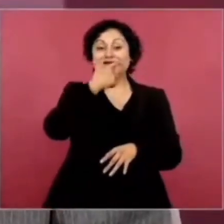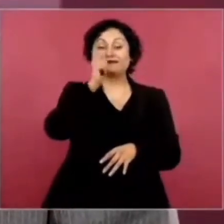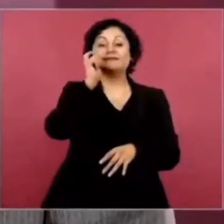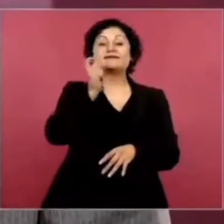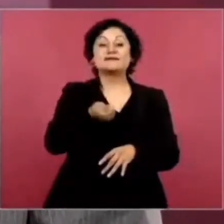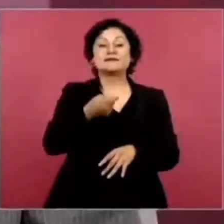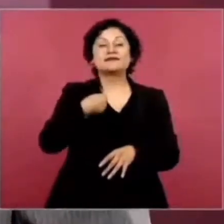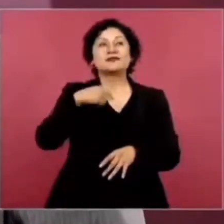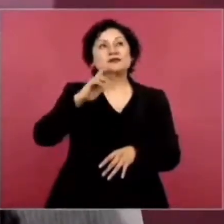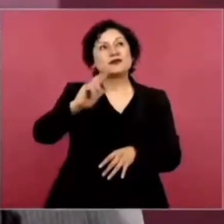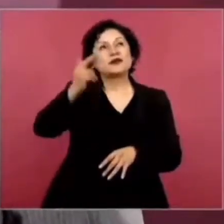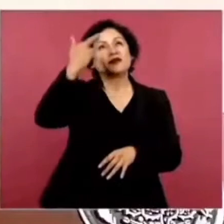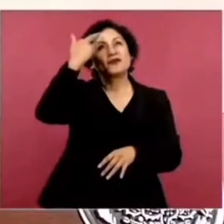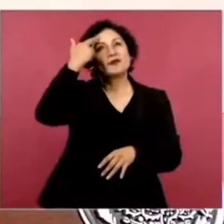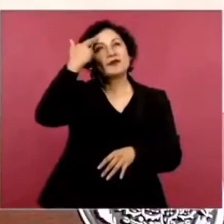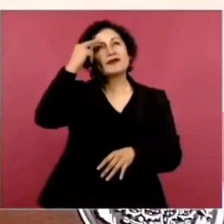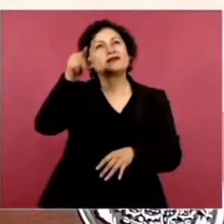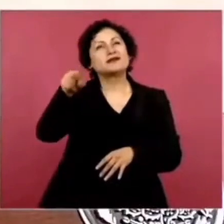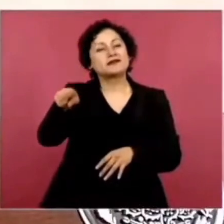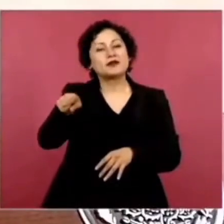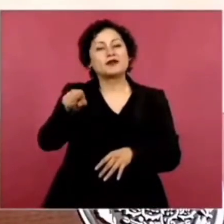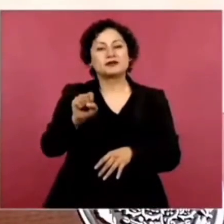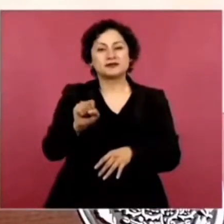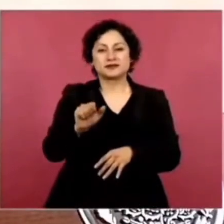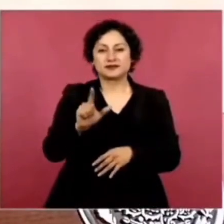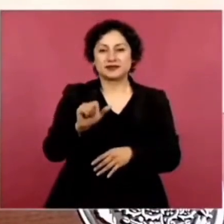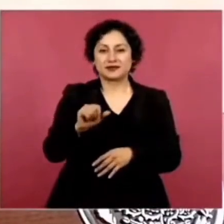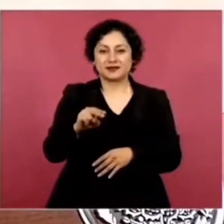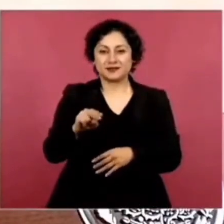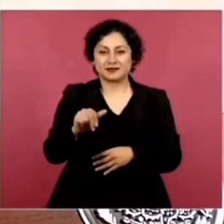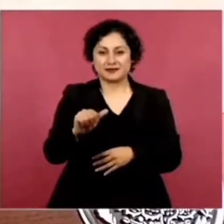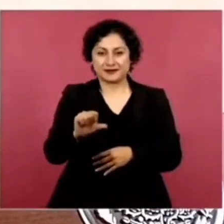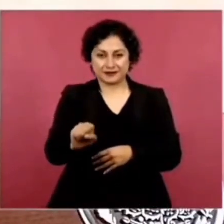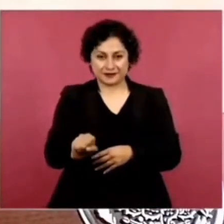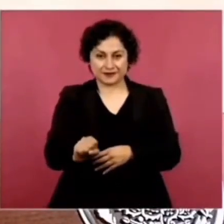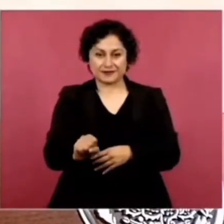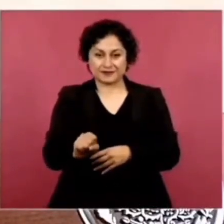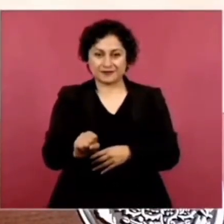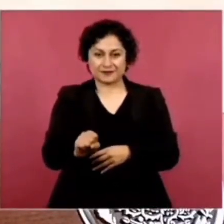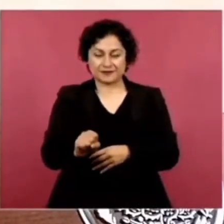me acuerdo que Salinas, cuando